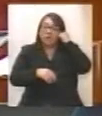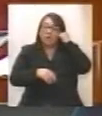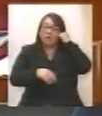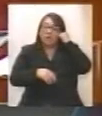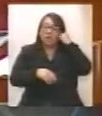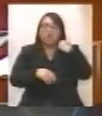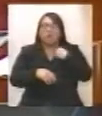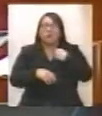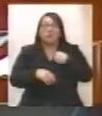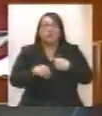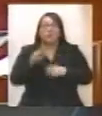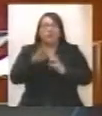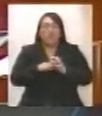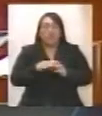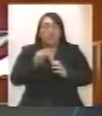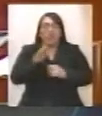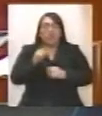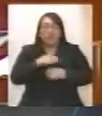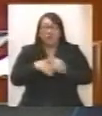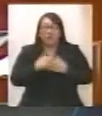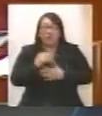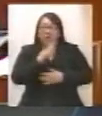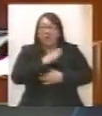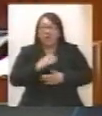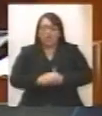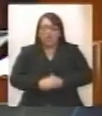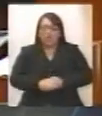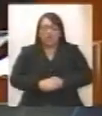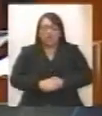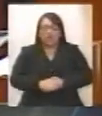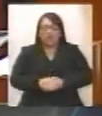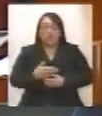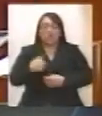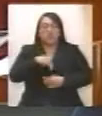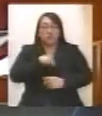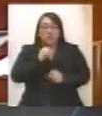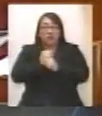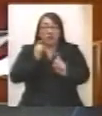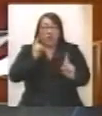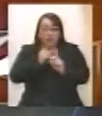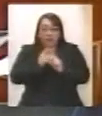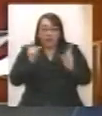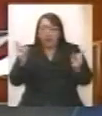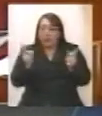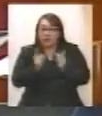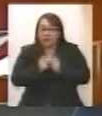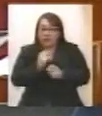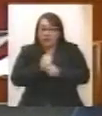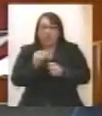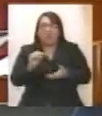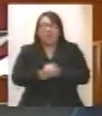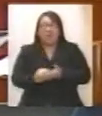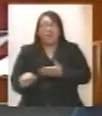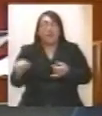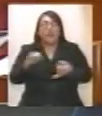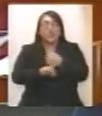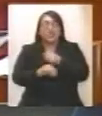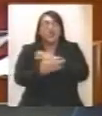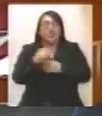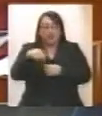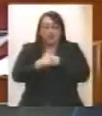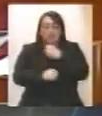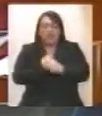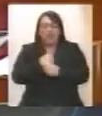los fondos, bienes y rentas del Estado. Nuestra meta es concretar esta medida en el mes de septiembre de este